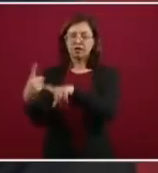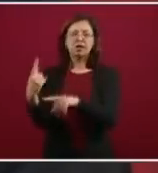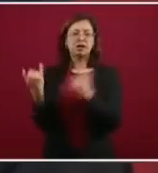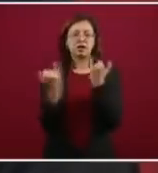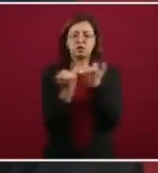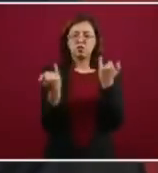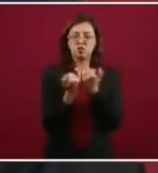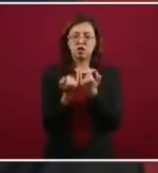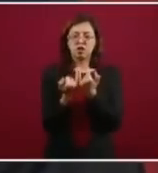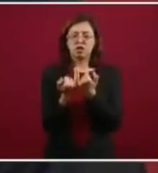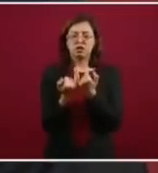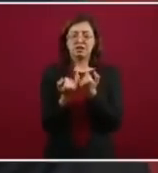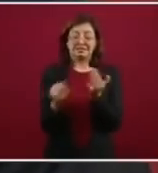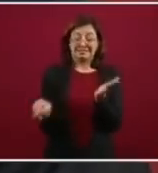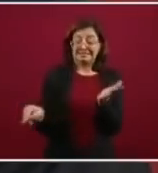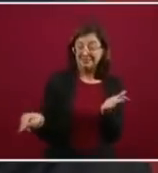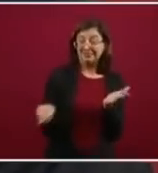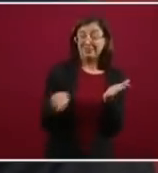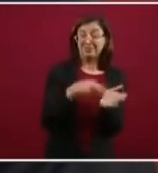de firmarlo